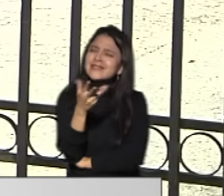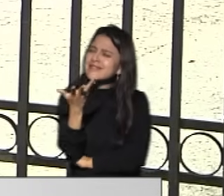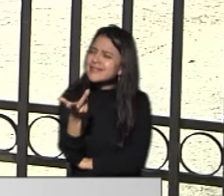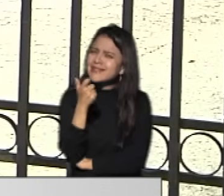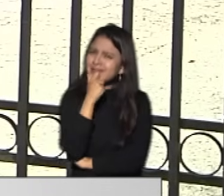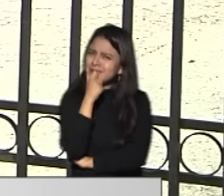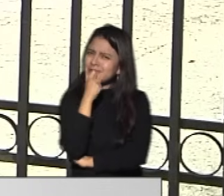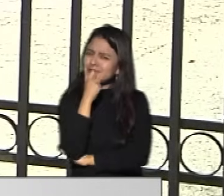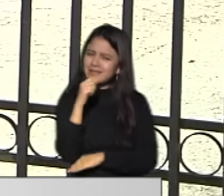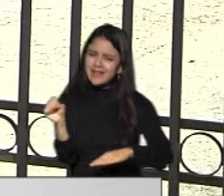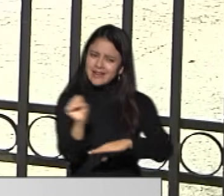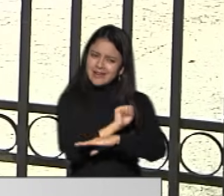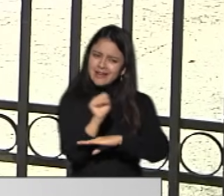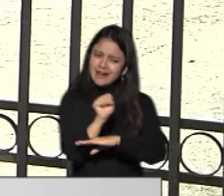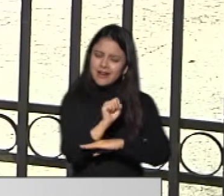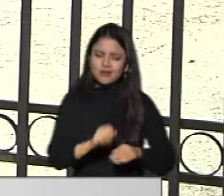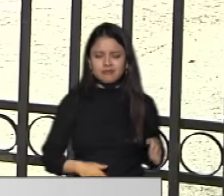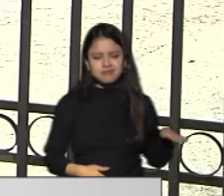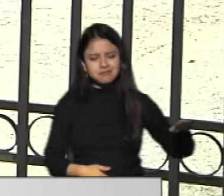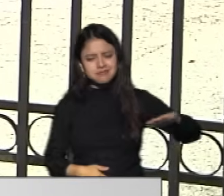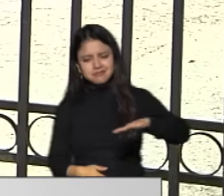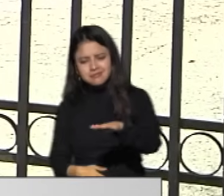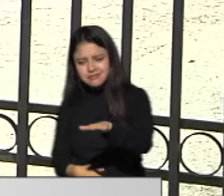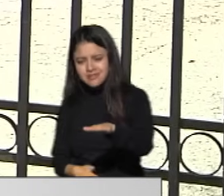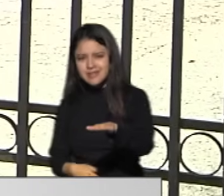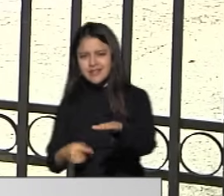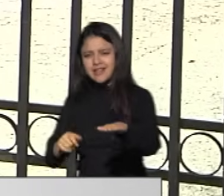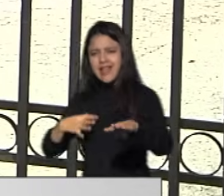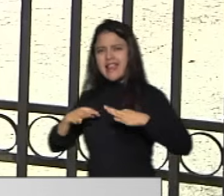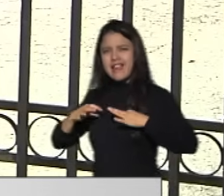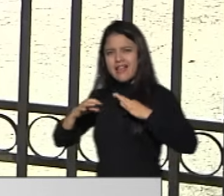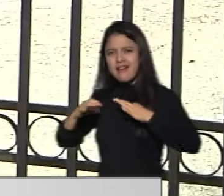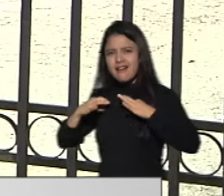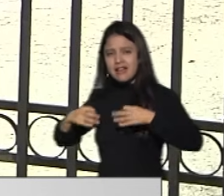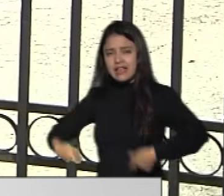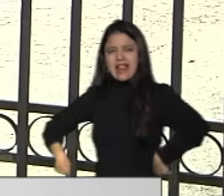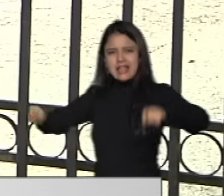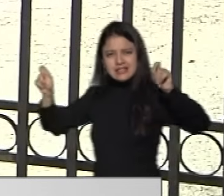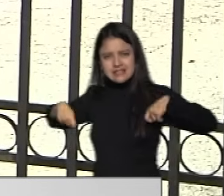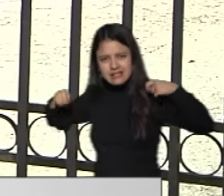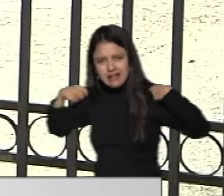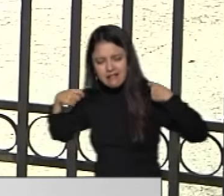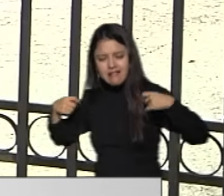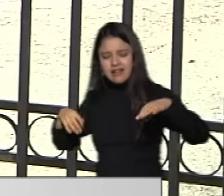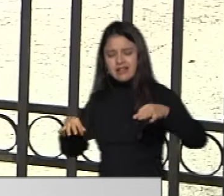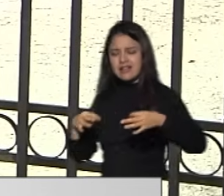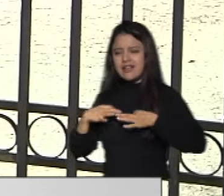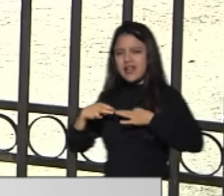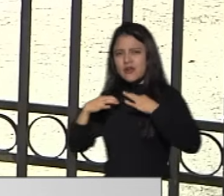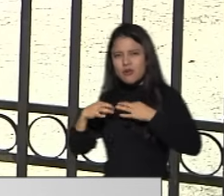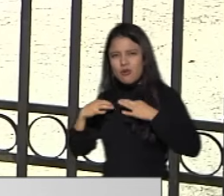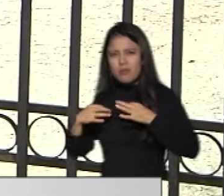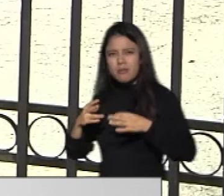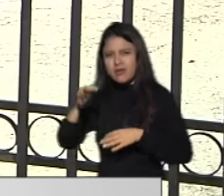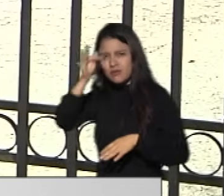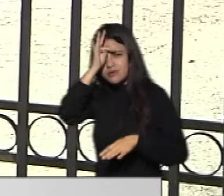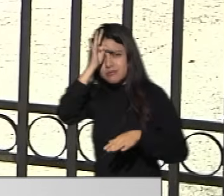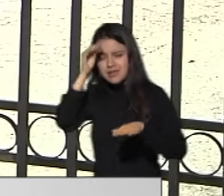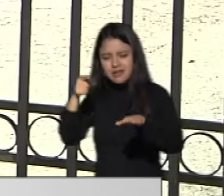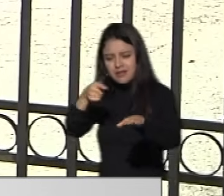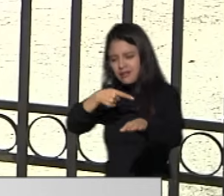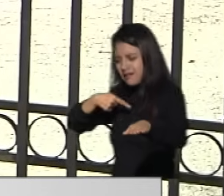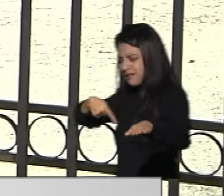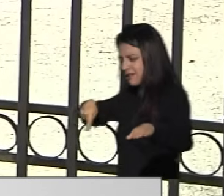que hizo este hombre. La bata hospitalaria, la sábana, para ser más precisos, que se encontró fue a unas cuadras, ya en